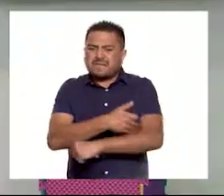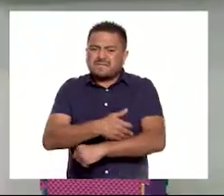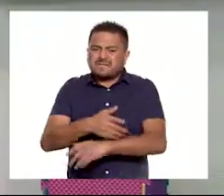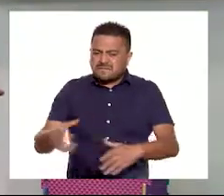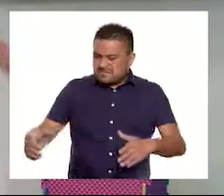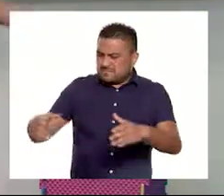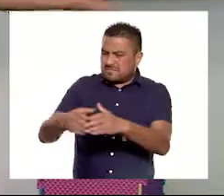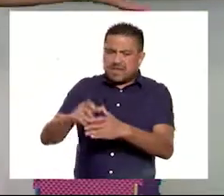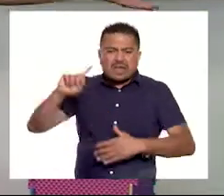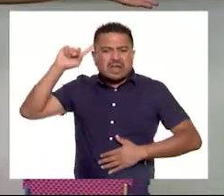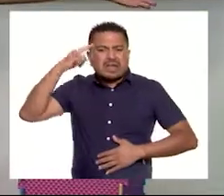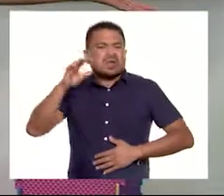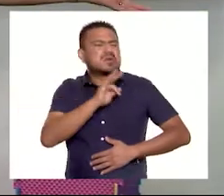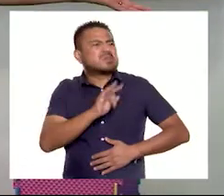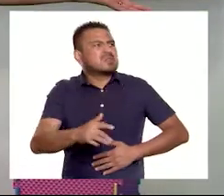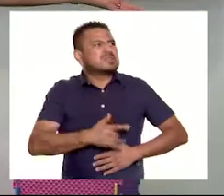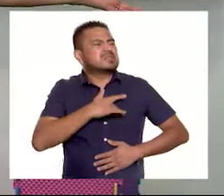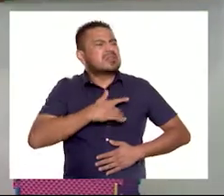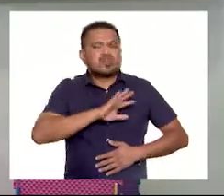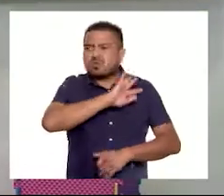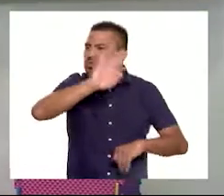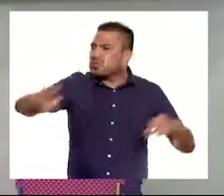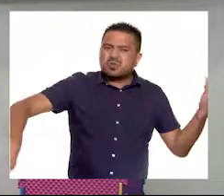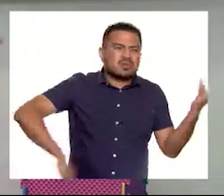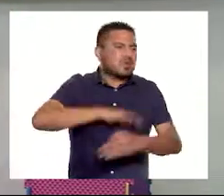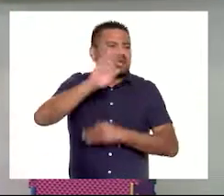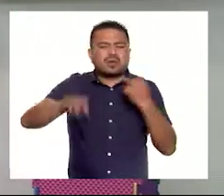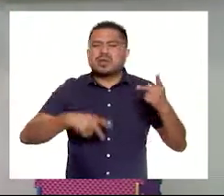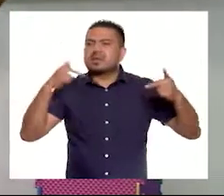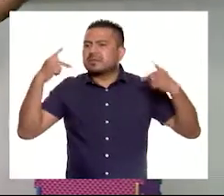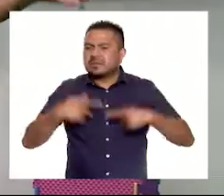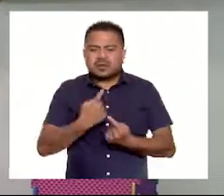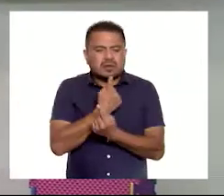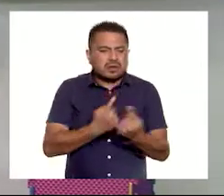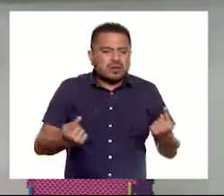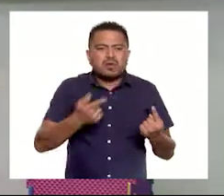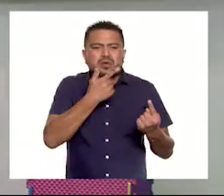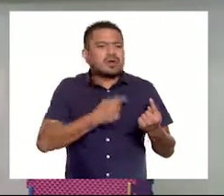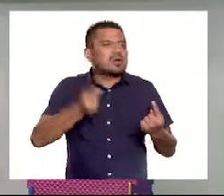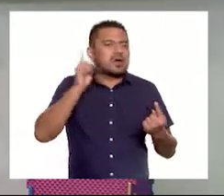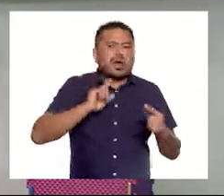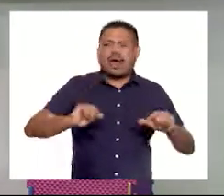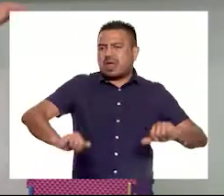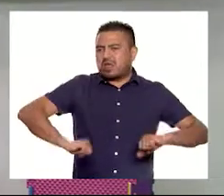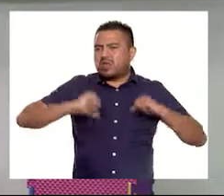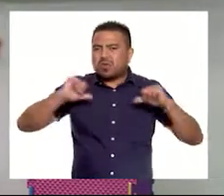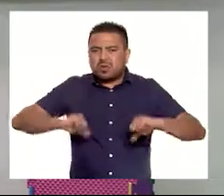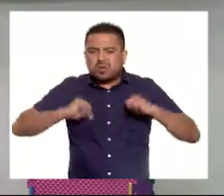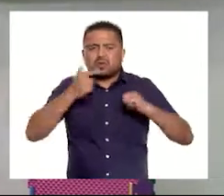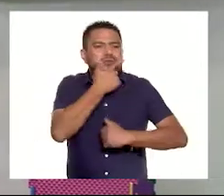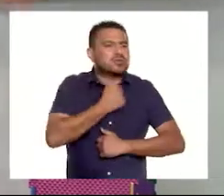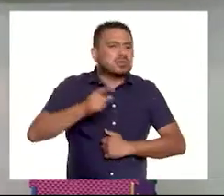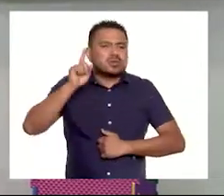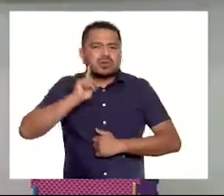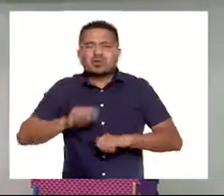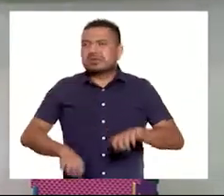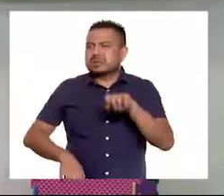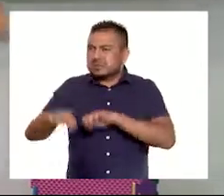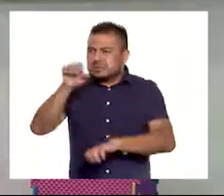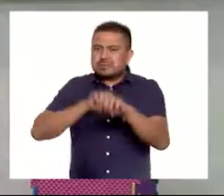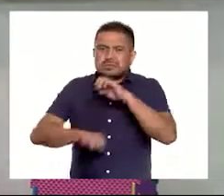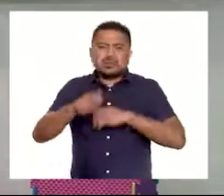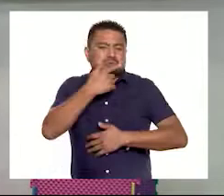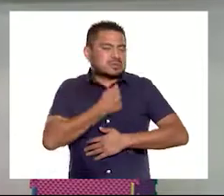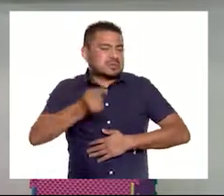familia del enojo las pueden sentir todas las personas. Los niños, las niñas, las adolescentes, los adolescentes, las adultas,